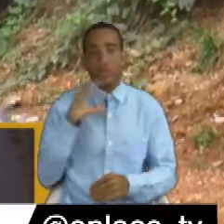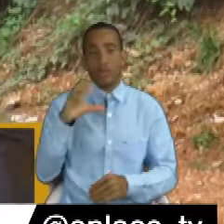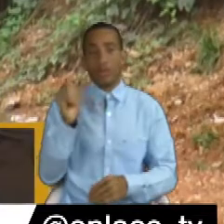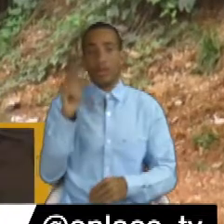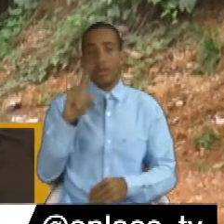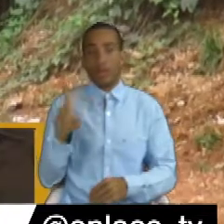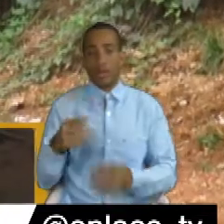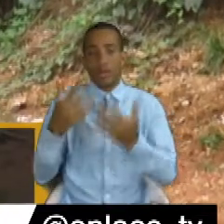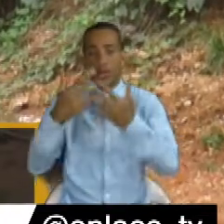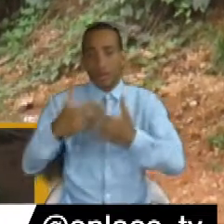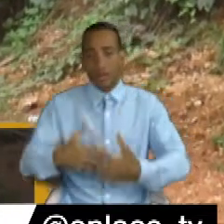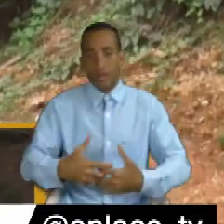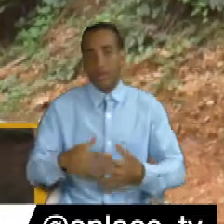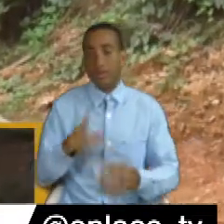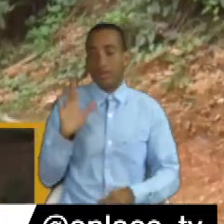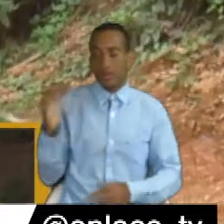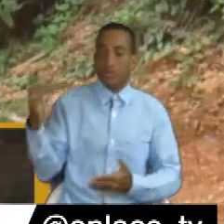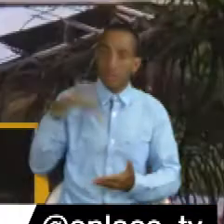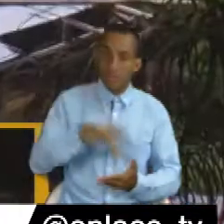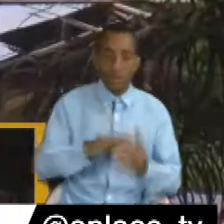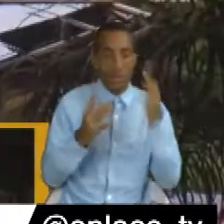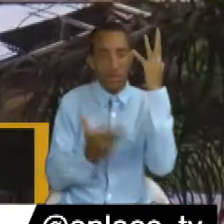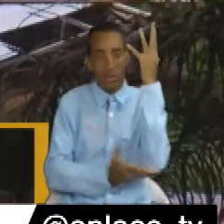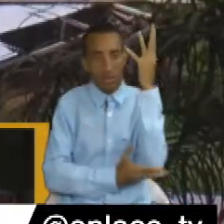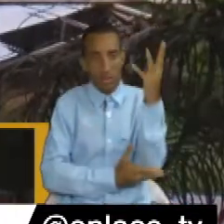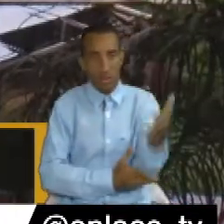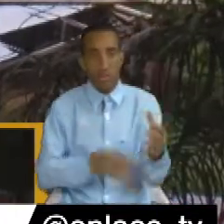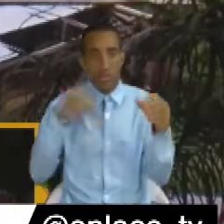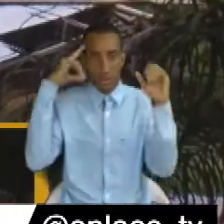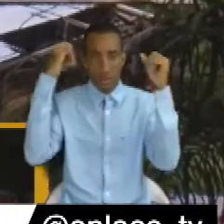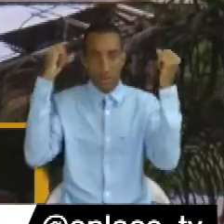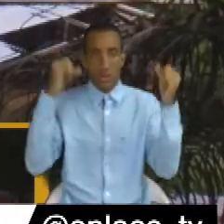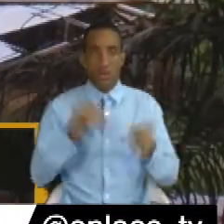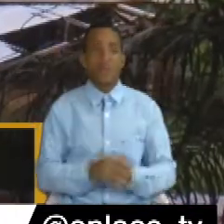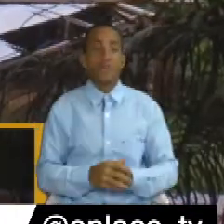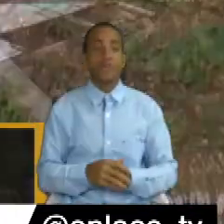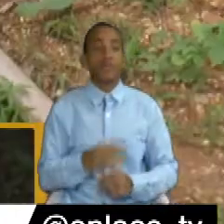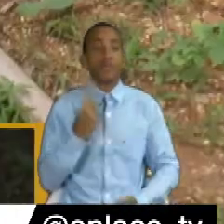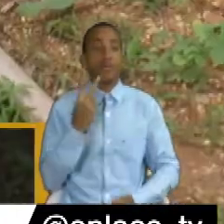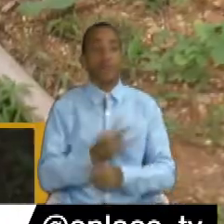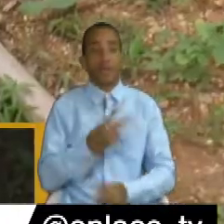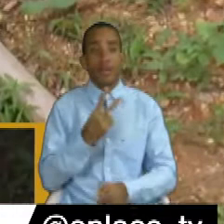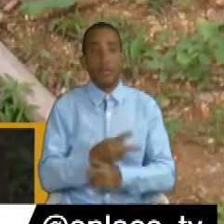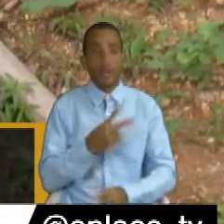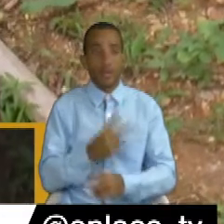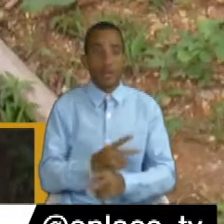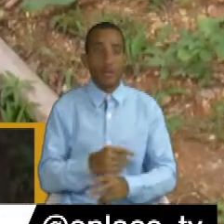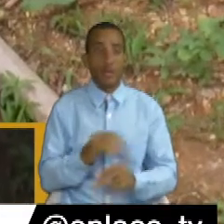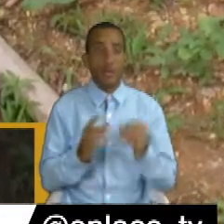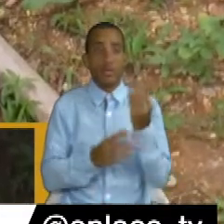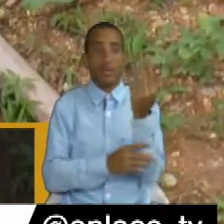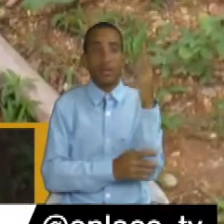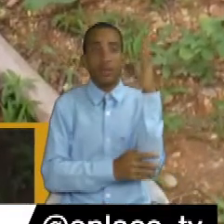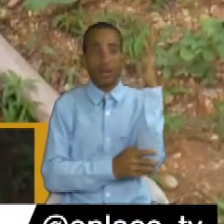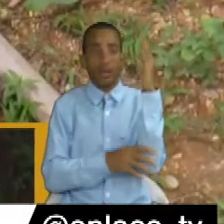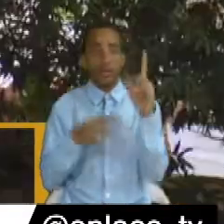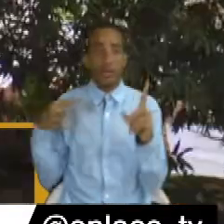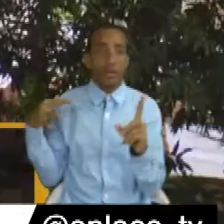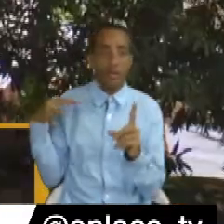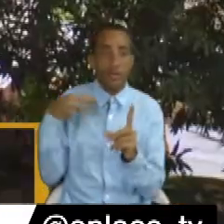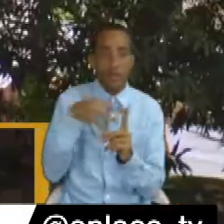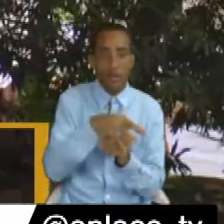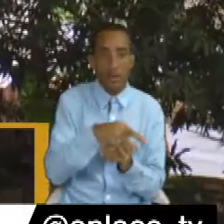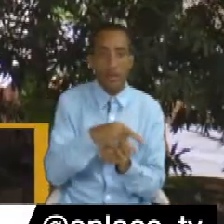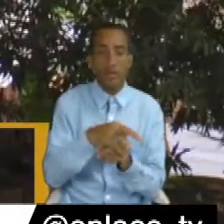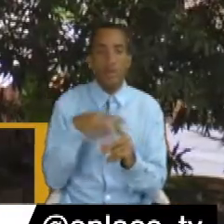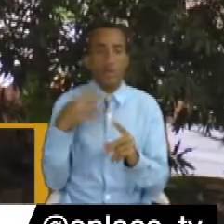colaboran con el árbol porque en verdad estamos bastante preocupados. Además del peligro que les significa a estos vecinos el orejero, la erosión también les afecta y pone en riesgo a más